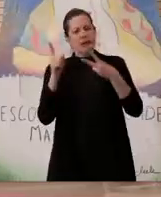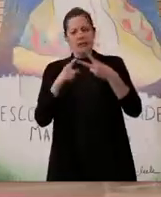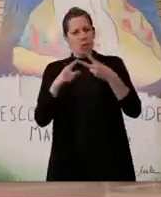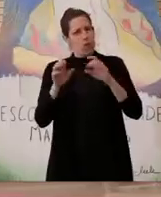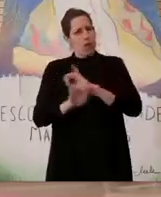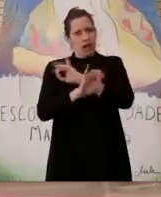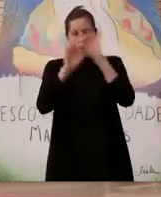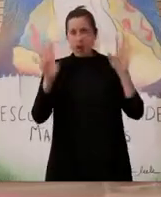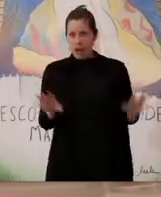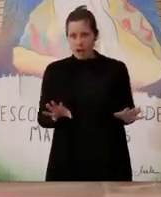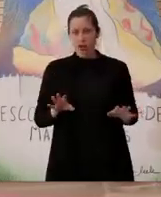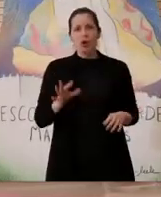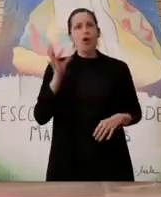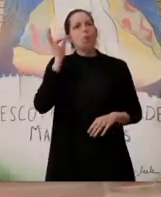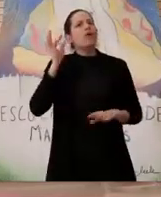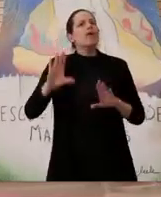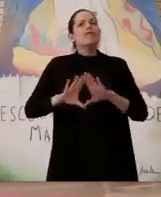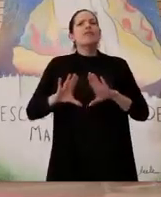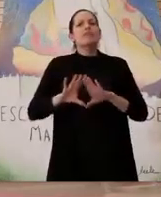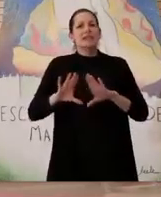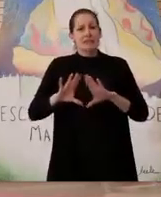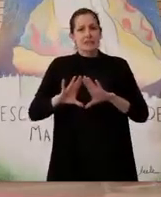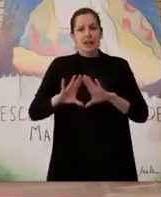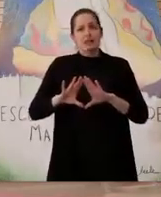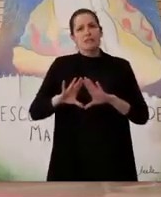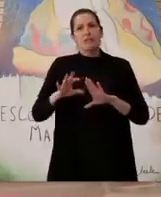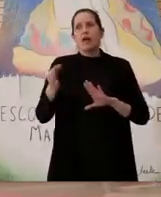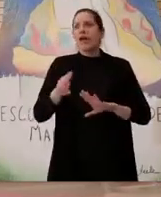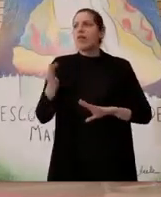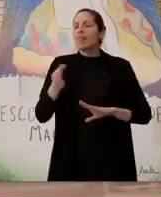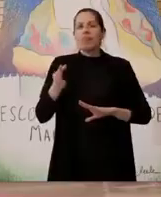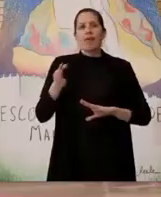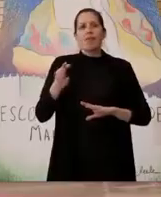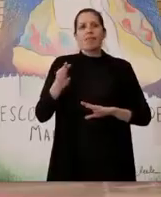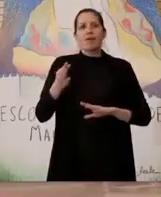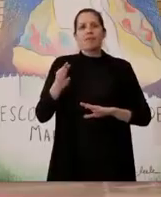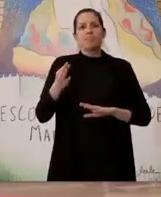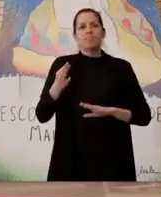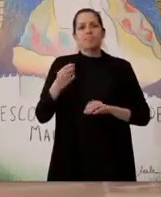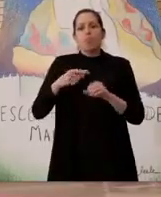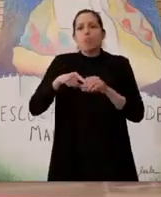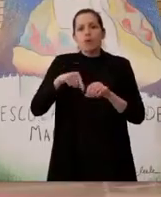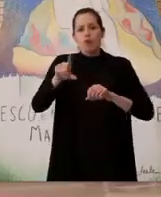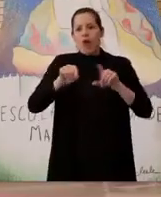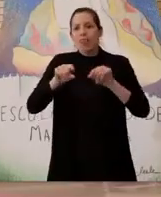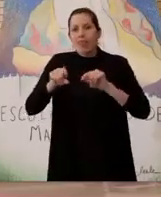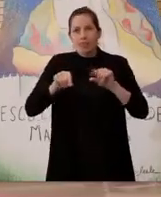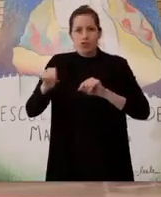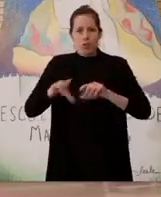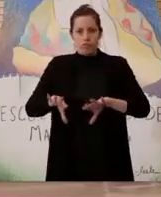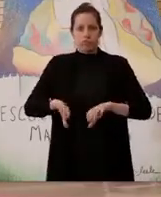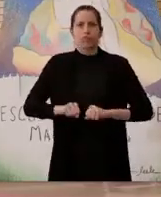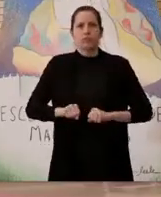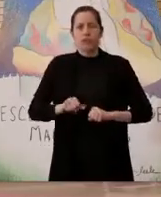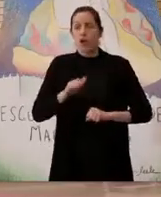que es muy eres feministas tenemos que estar unos sitios donde se deciden cosas porque si no una sociedad no avanza y